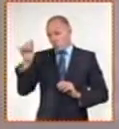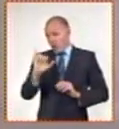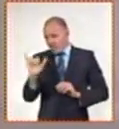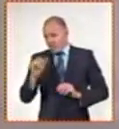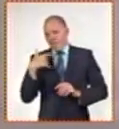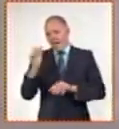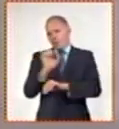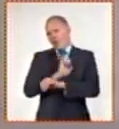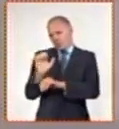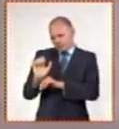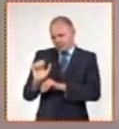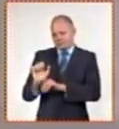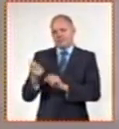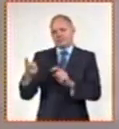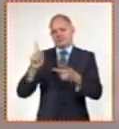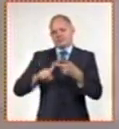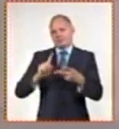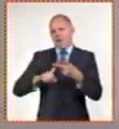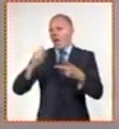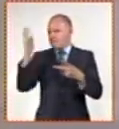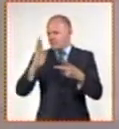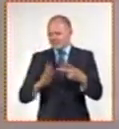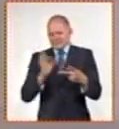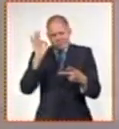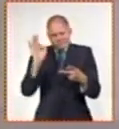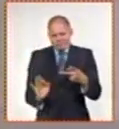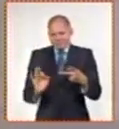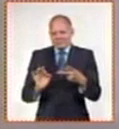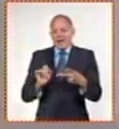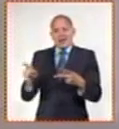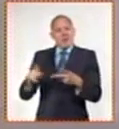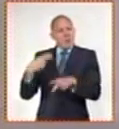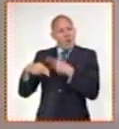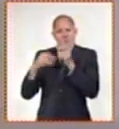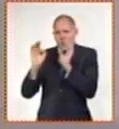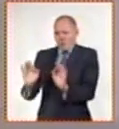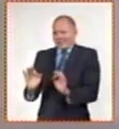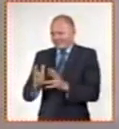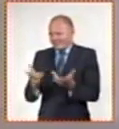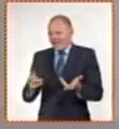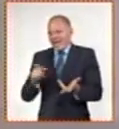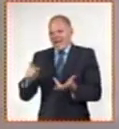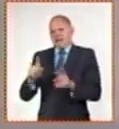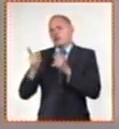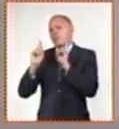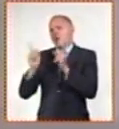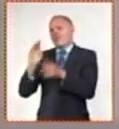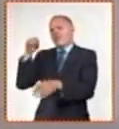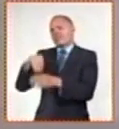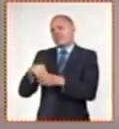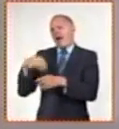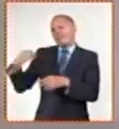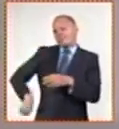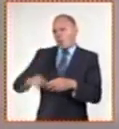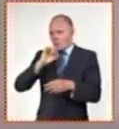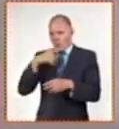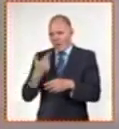de estrategias políticas, donde la comunicación desempeña un papel importante.